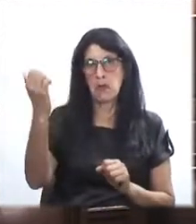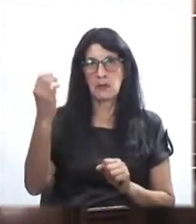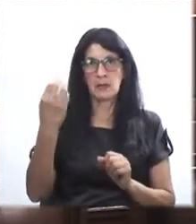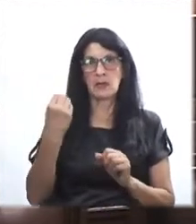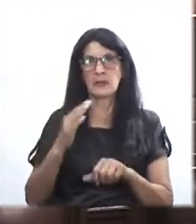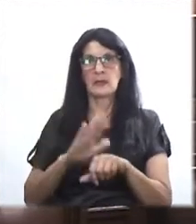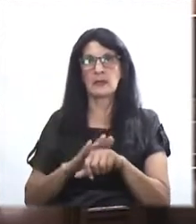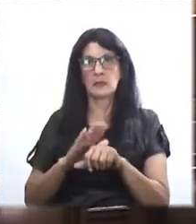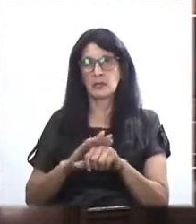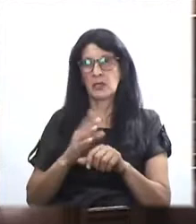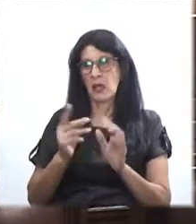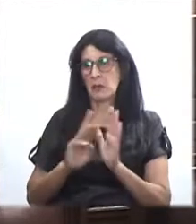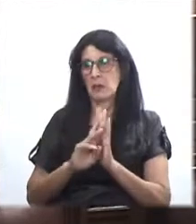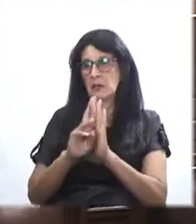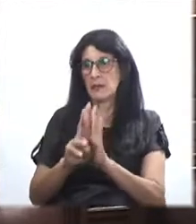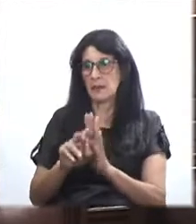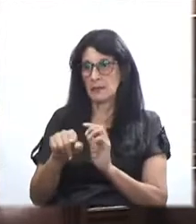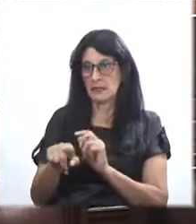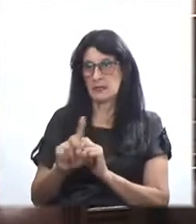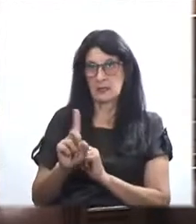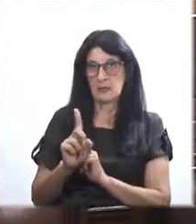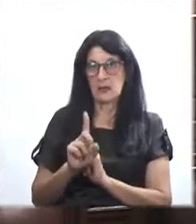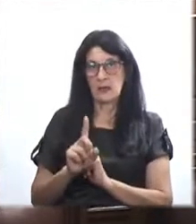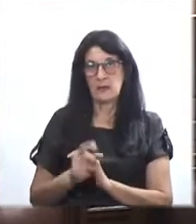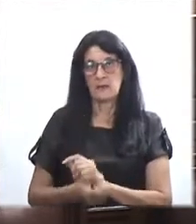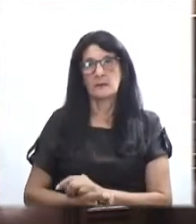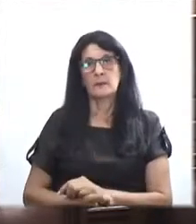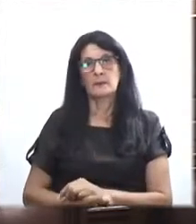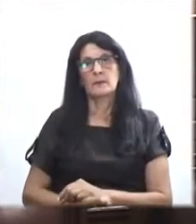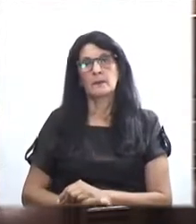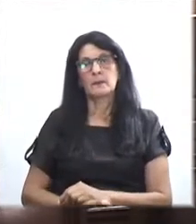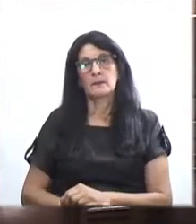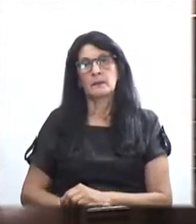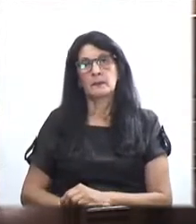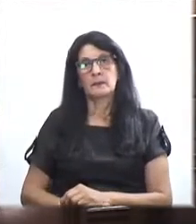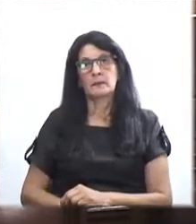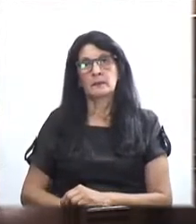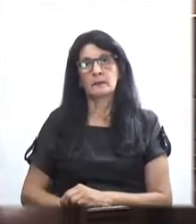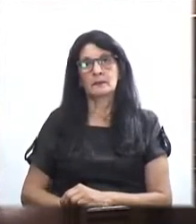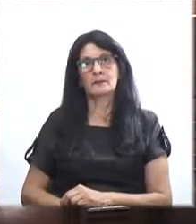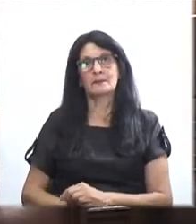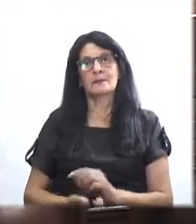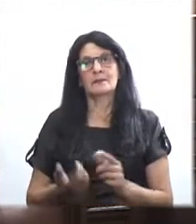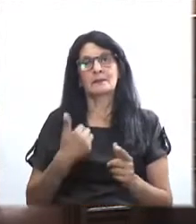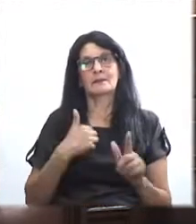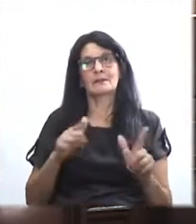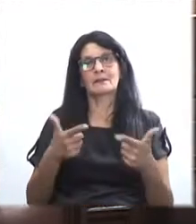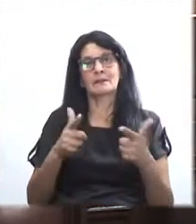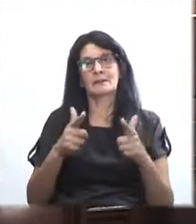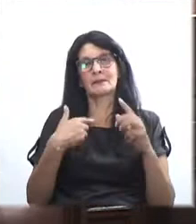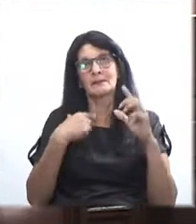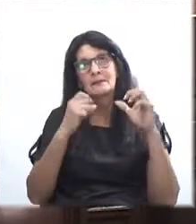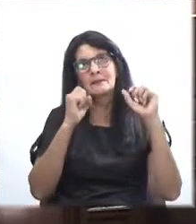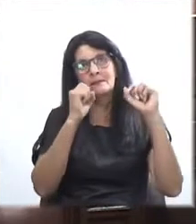se trataba de eso, no lo voy a explicar porque es un tema medio complejo y aburro, porque no tengo personería jurídica.